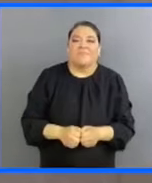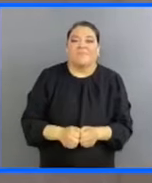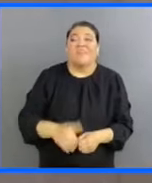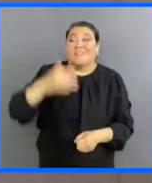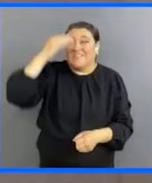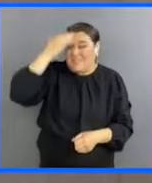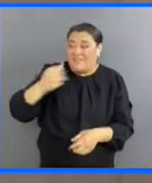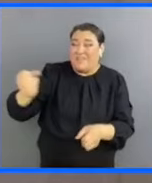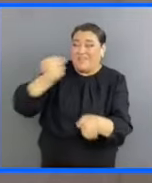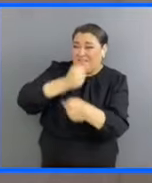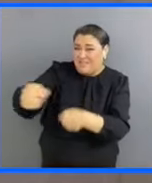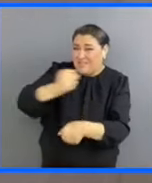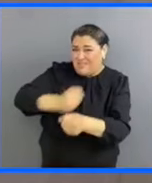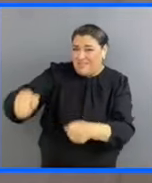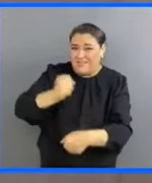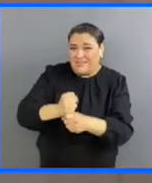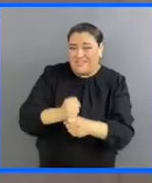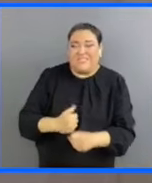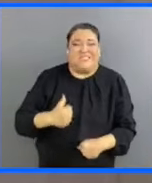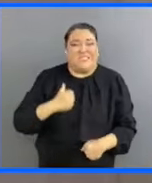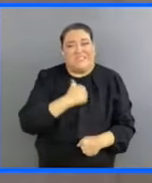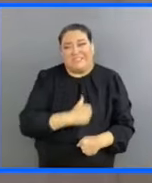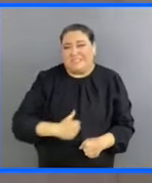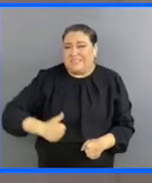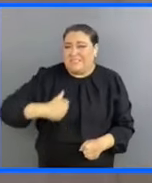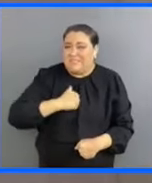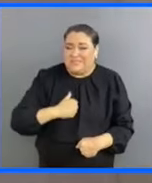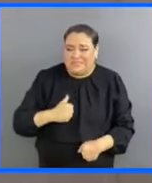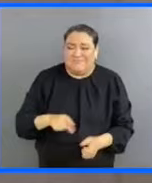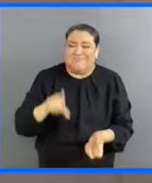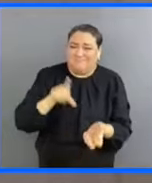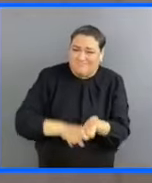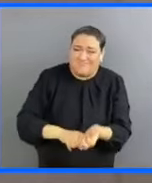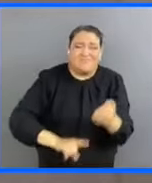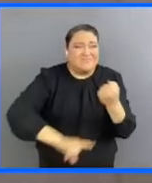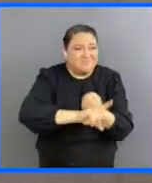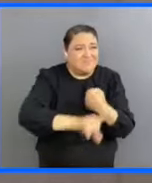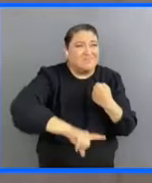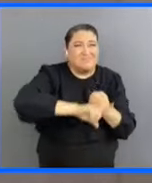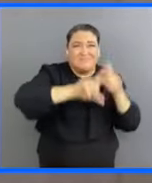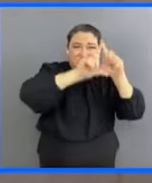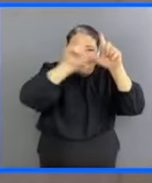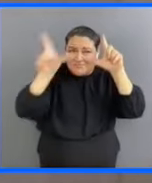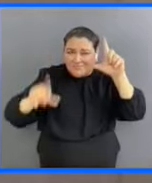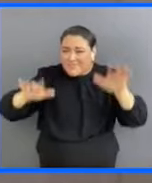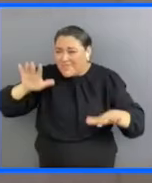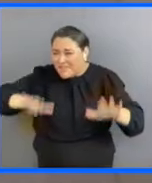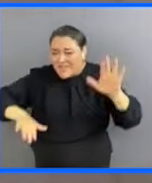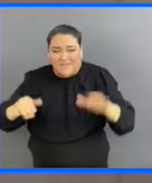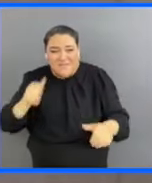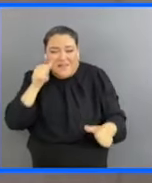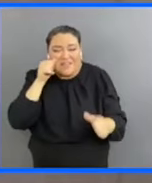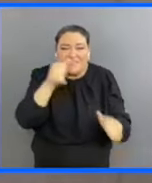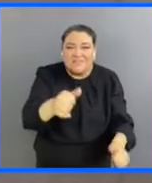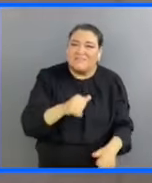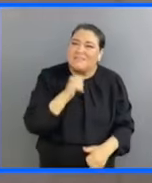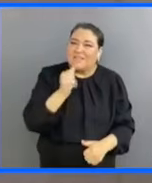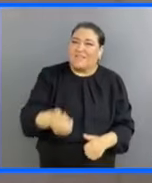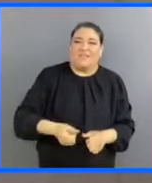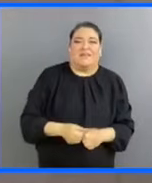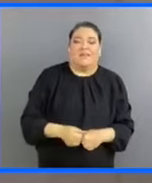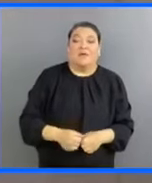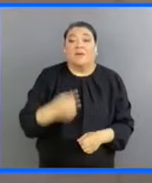desafortunadamente, sigue siendo un problema tan invisible que no basta con